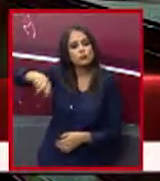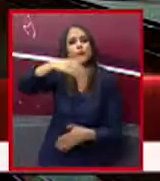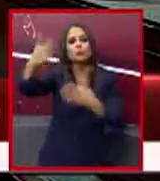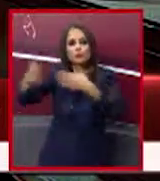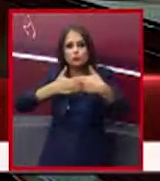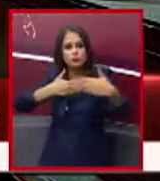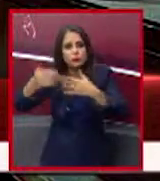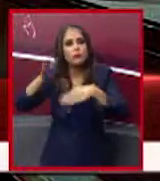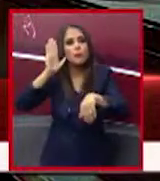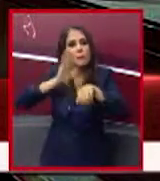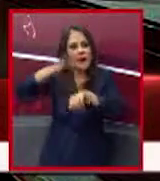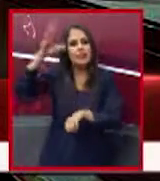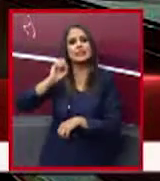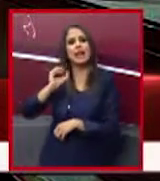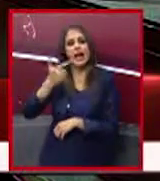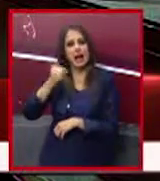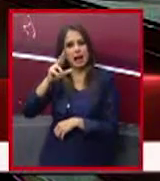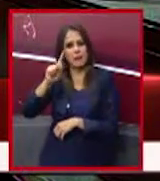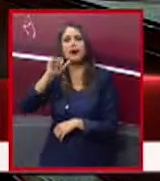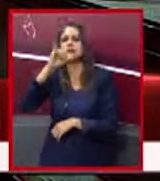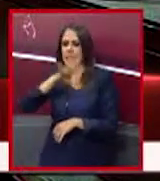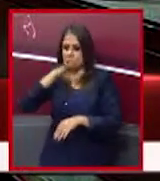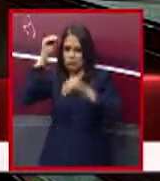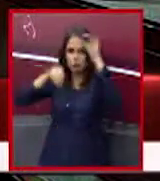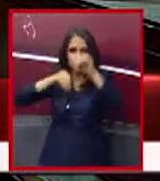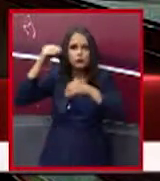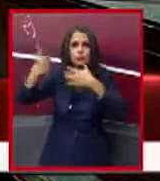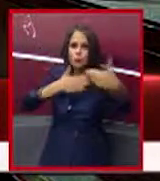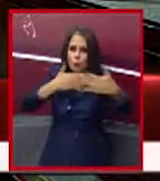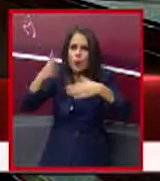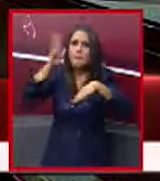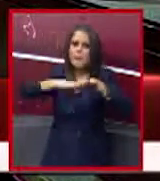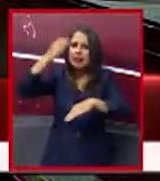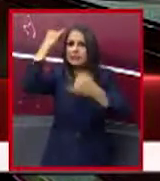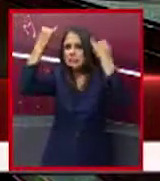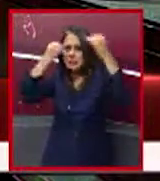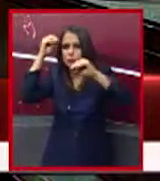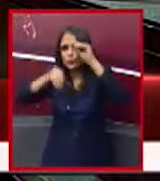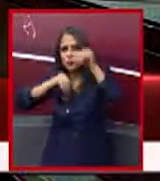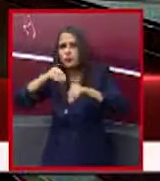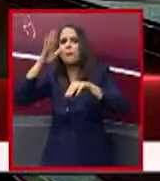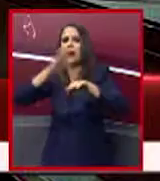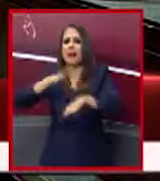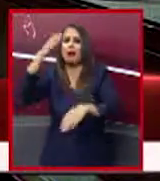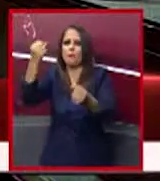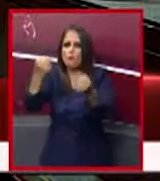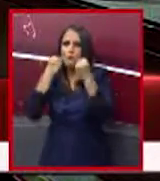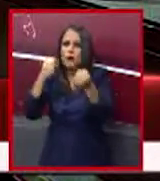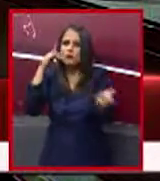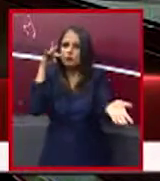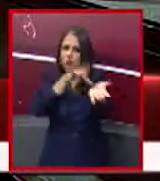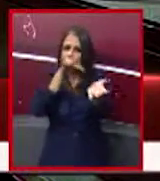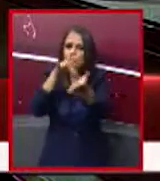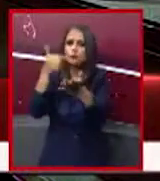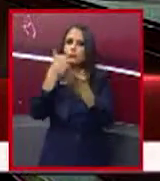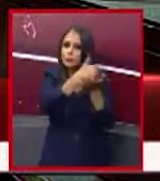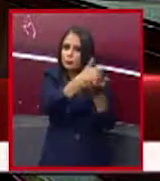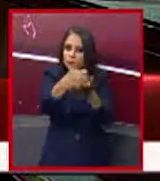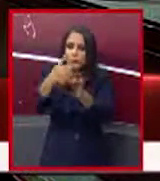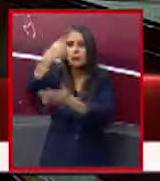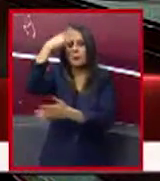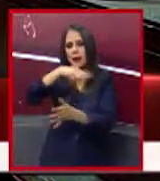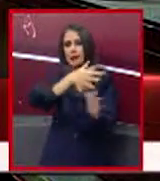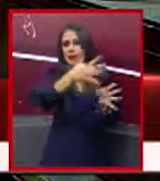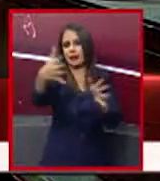del presupuesto de la Zagarpa va a innovación. Vamos a fortalecer también todo lo que tiene que ver con mecanización y con